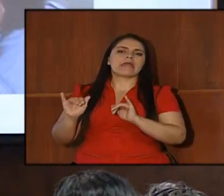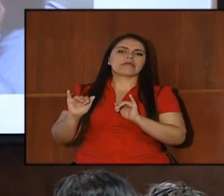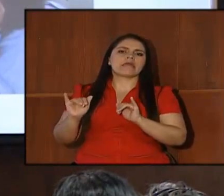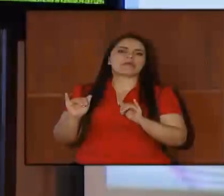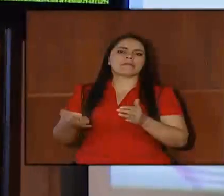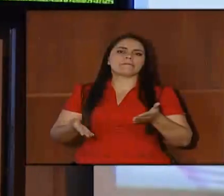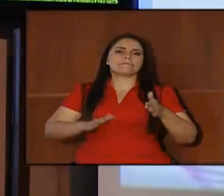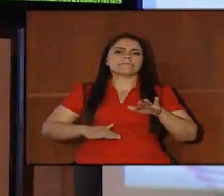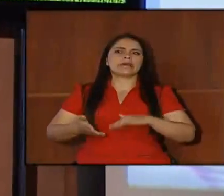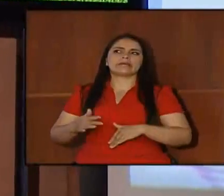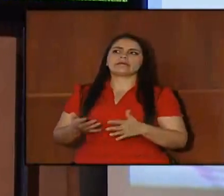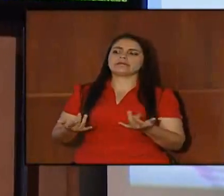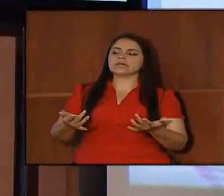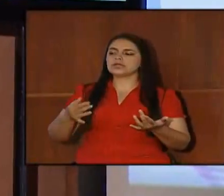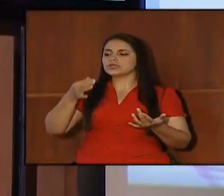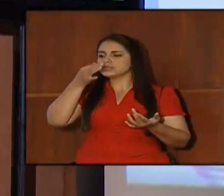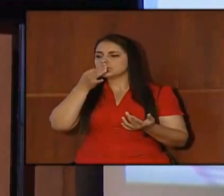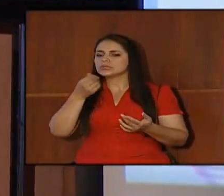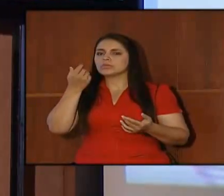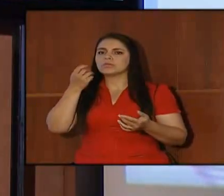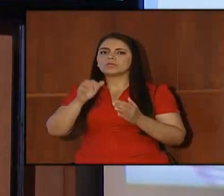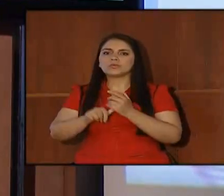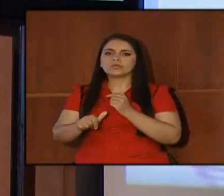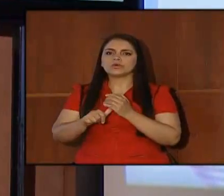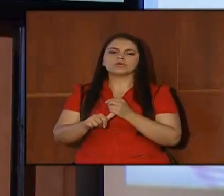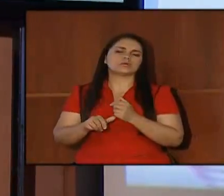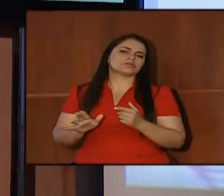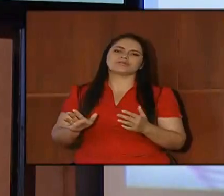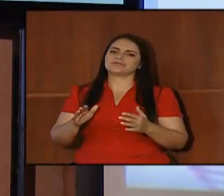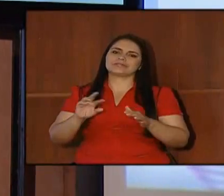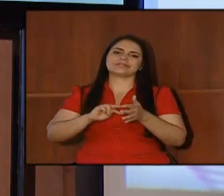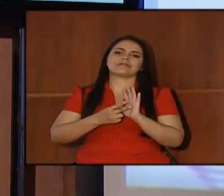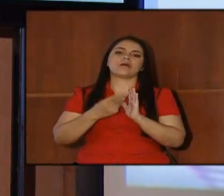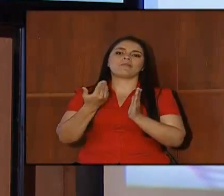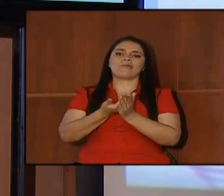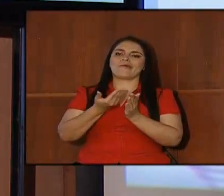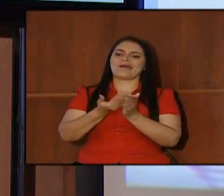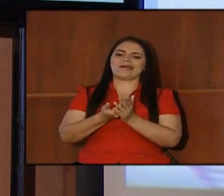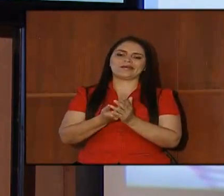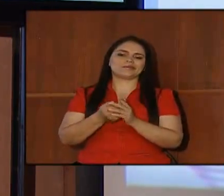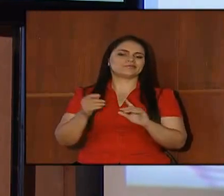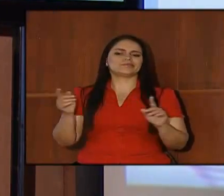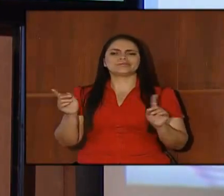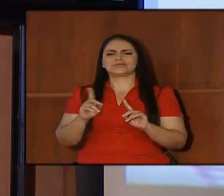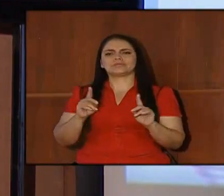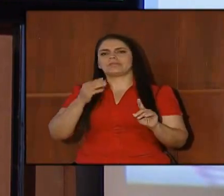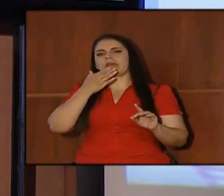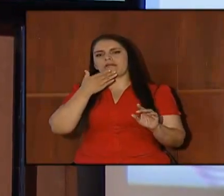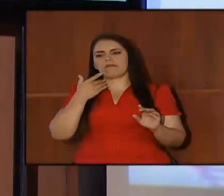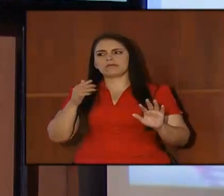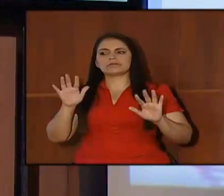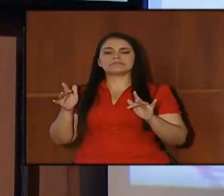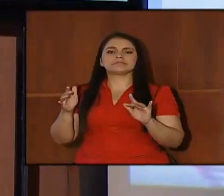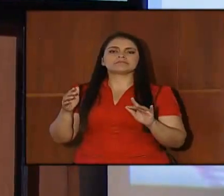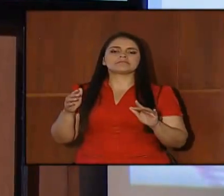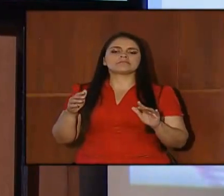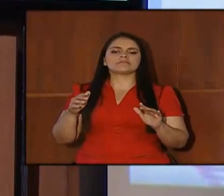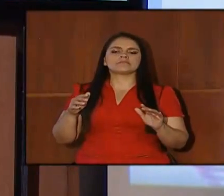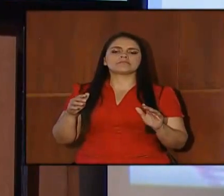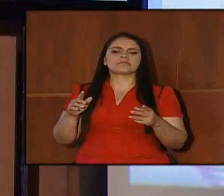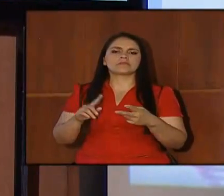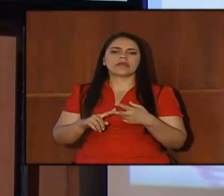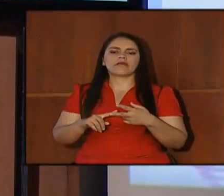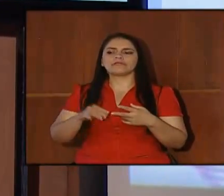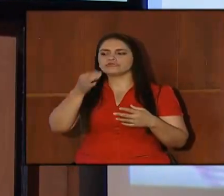todo ese tiempo para cuando el paciente haga popó, ¿cierto? Entonces no, más bien si el paciente se ensucia, pues el día que